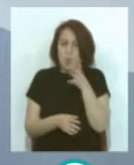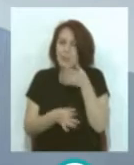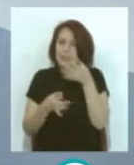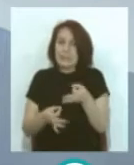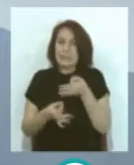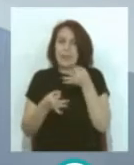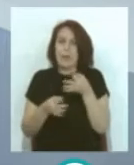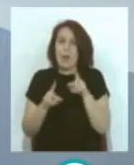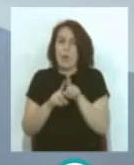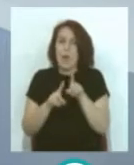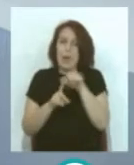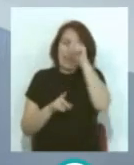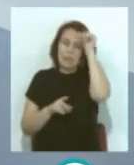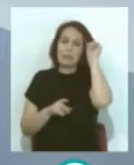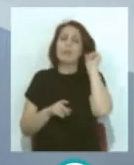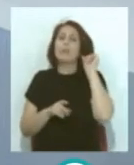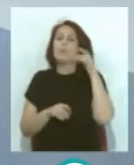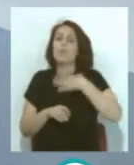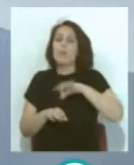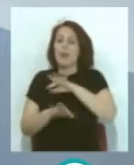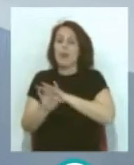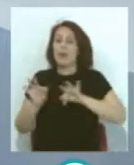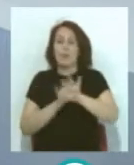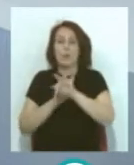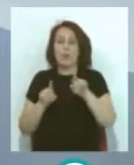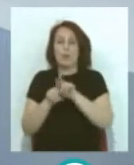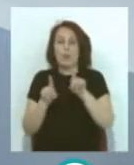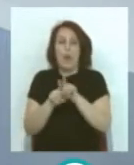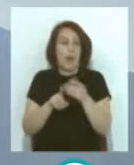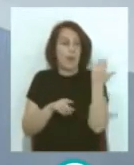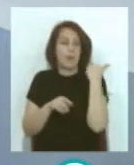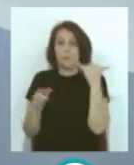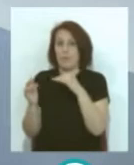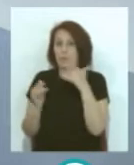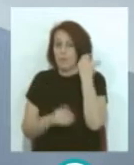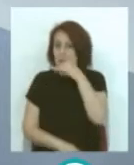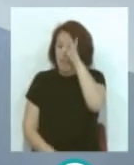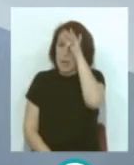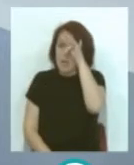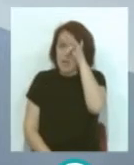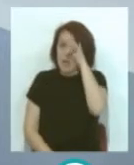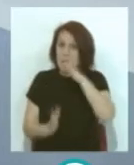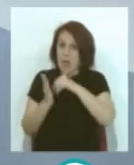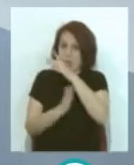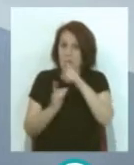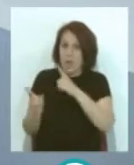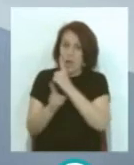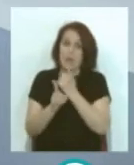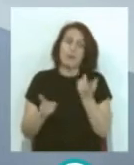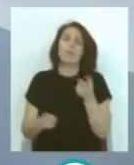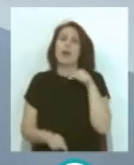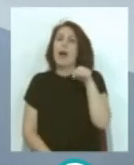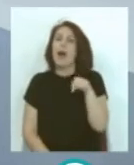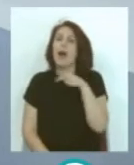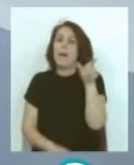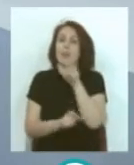tendrá Álvaro Cervera una opción de cambio, como la que ocurrió este pasado fin de semana frente al Valencia, donde